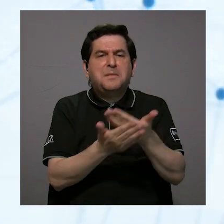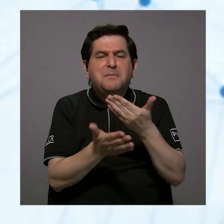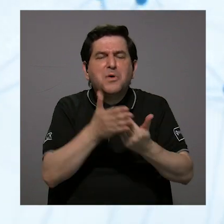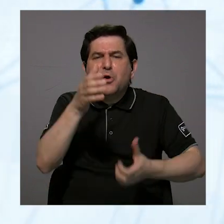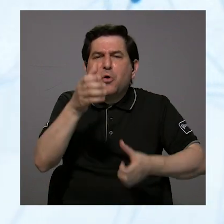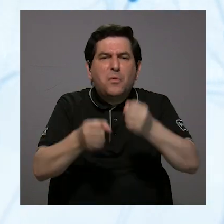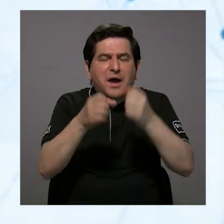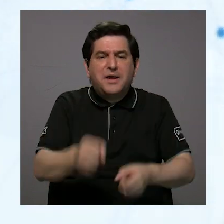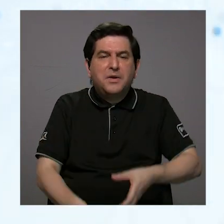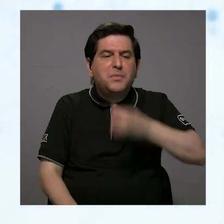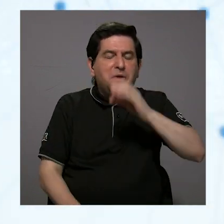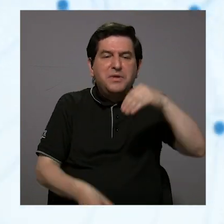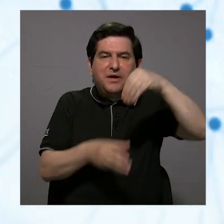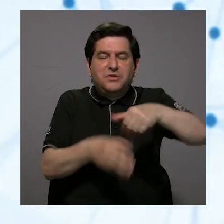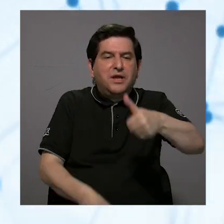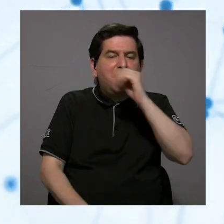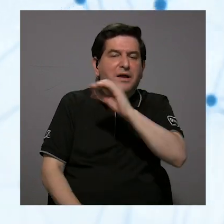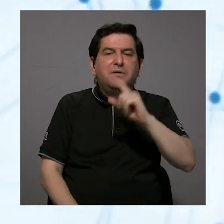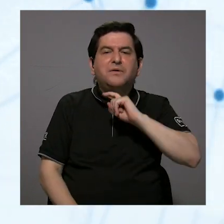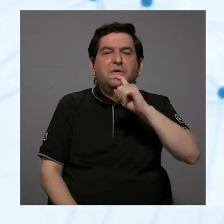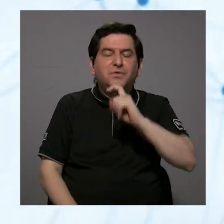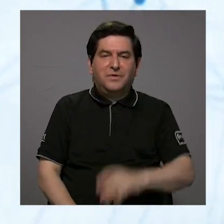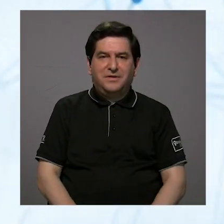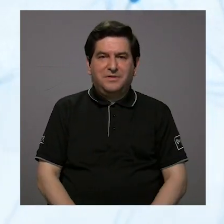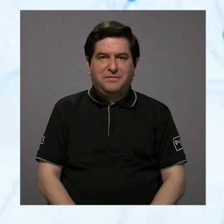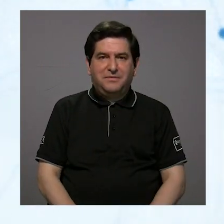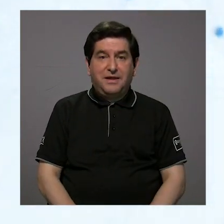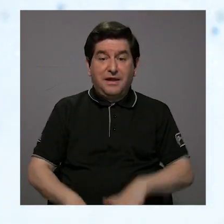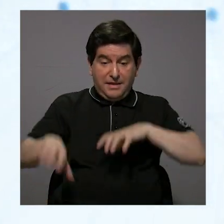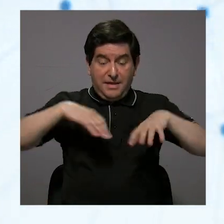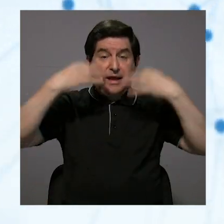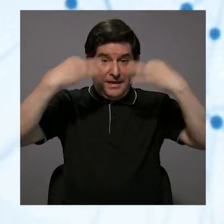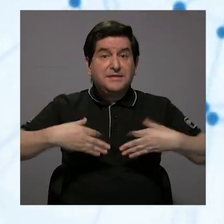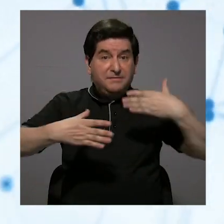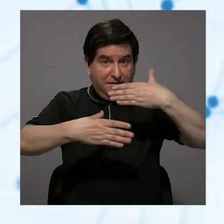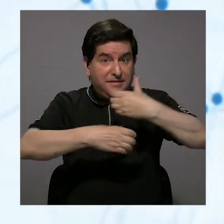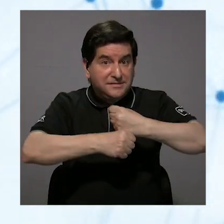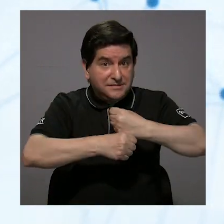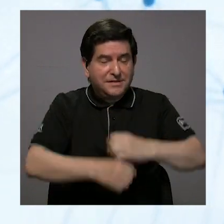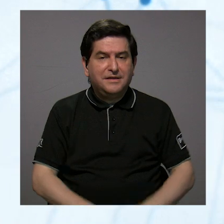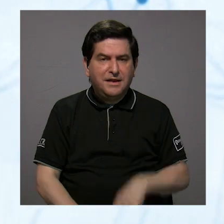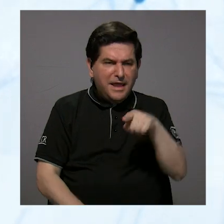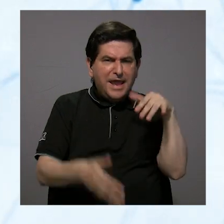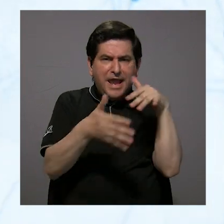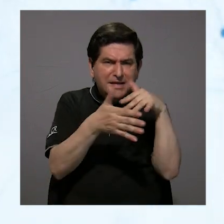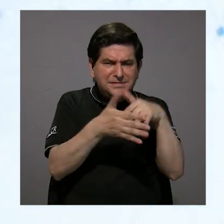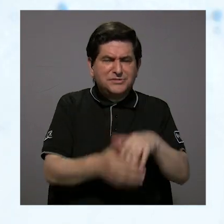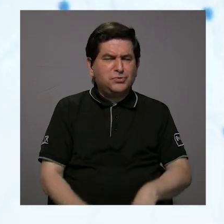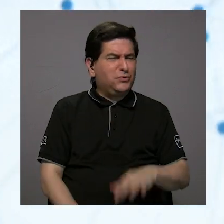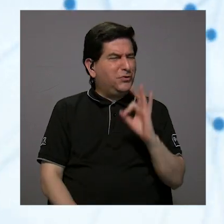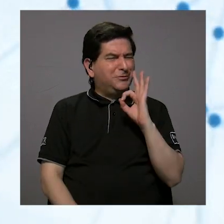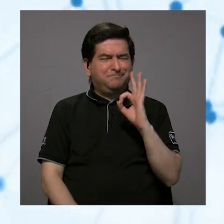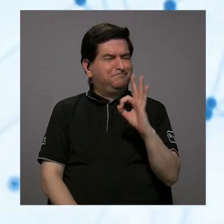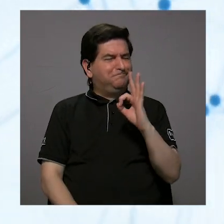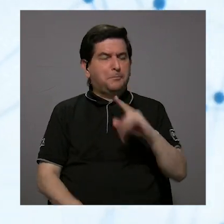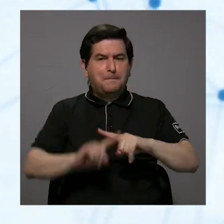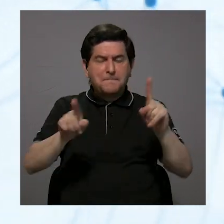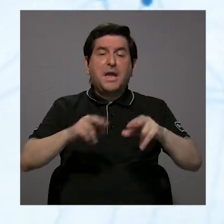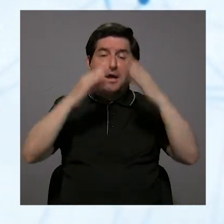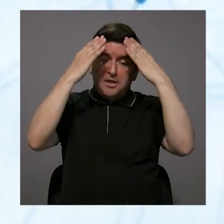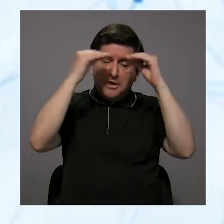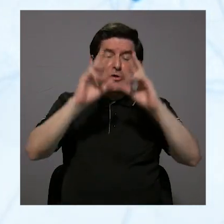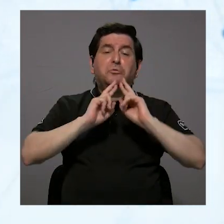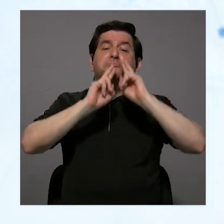probemos la leche como bebida hidratante durante el ejercicio. Ese estudio no salió muy bien, pero